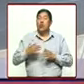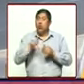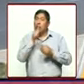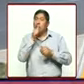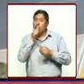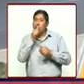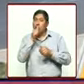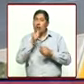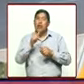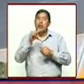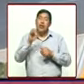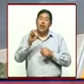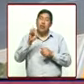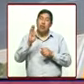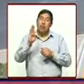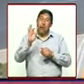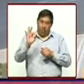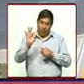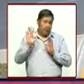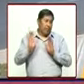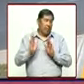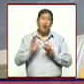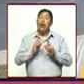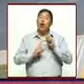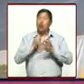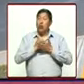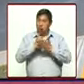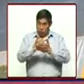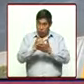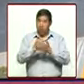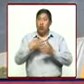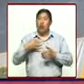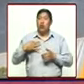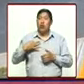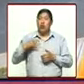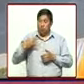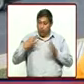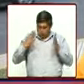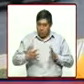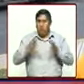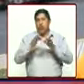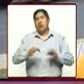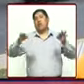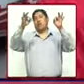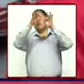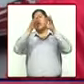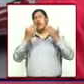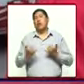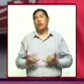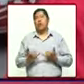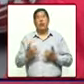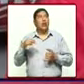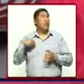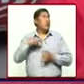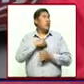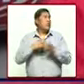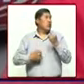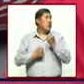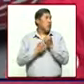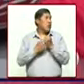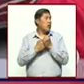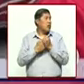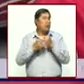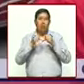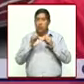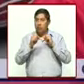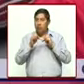Cualquier ayuda, cualquier aporte para cualquier grupo de bomberos voluntarios es fundamental en este momento. Si vamos a ir a apoyar como